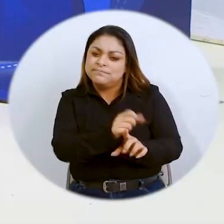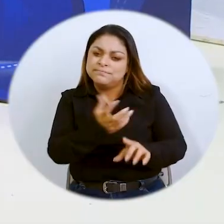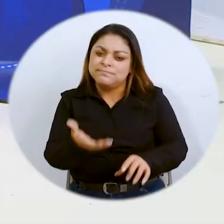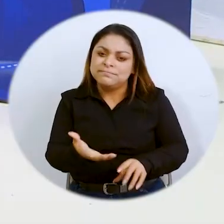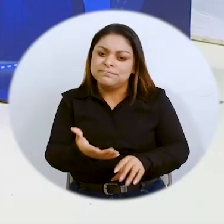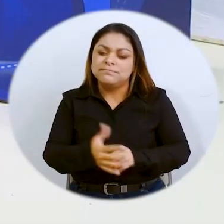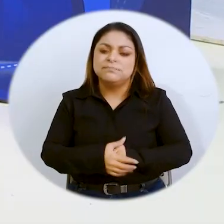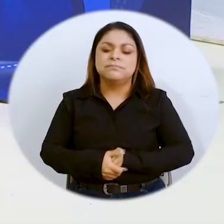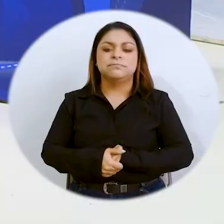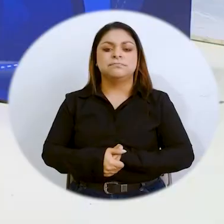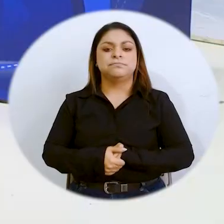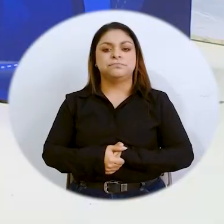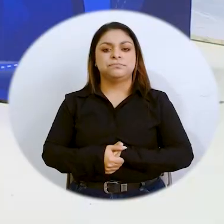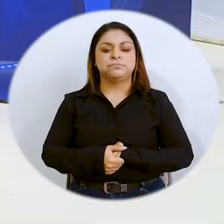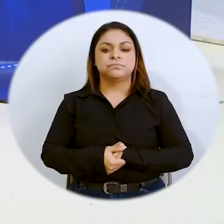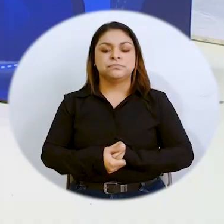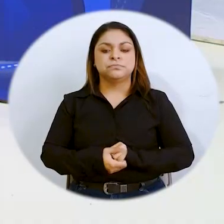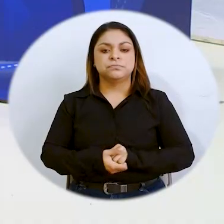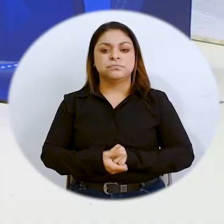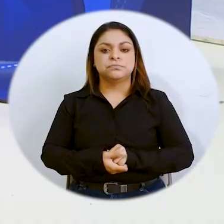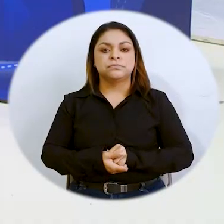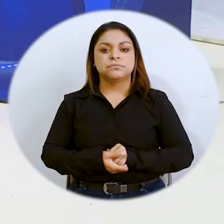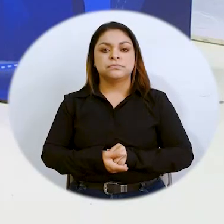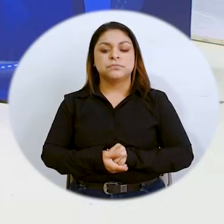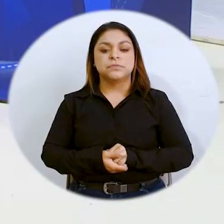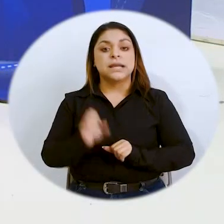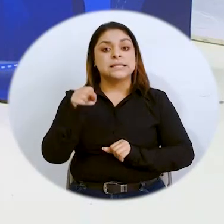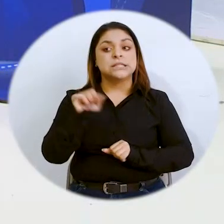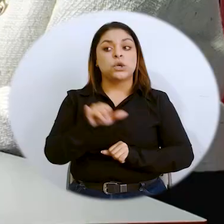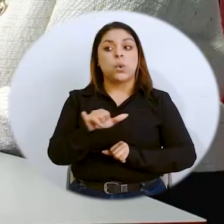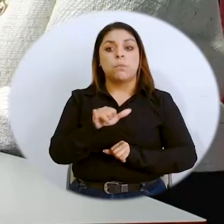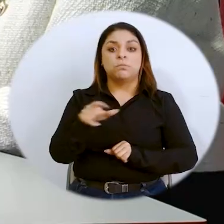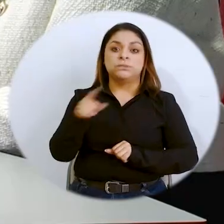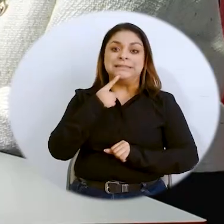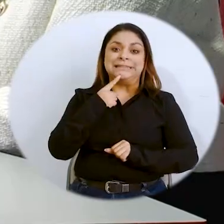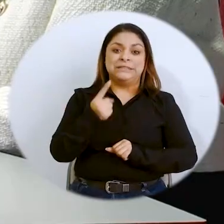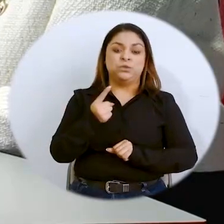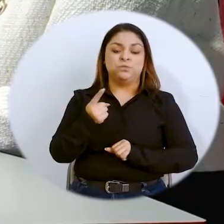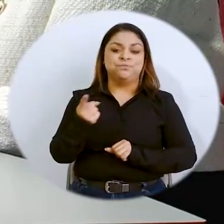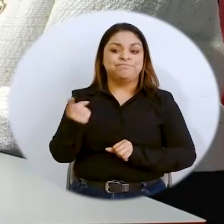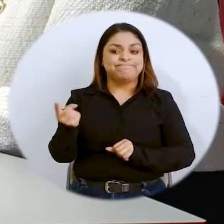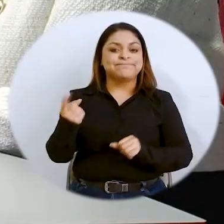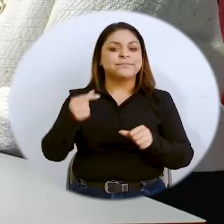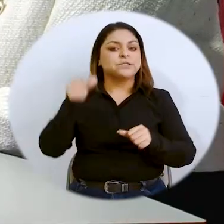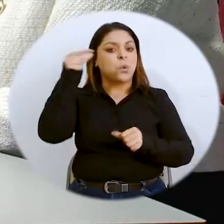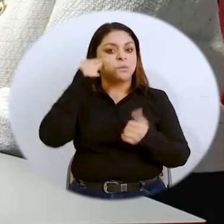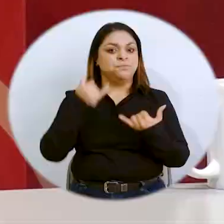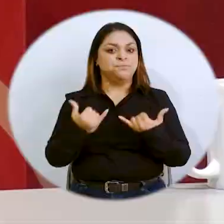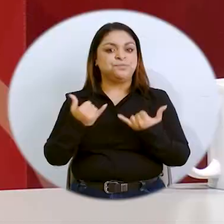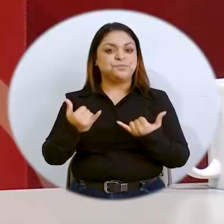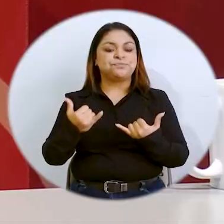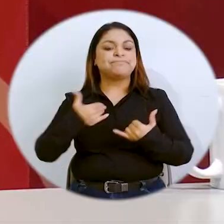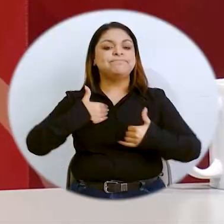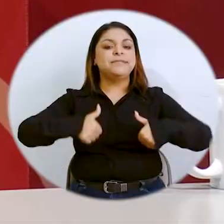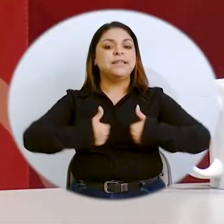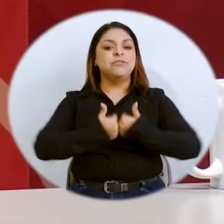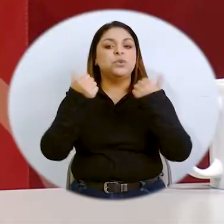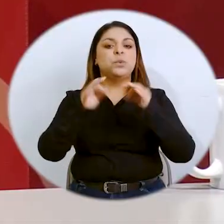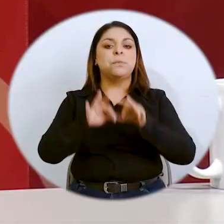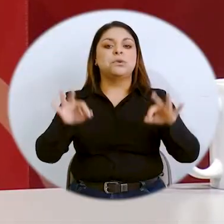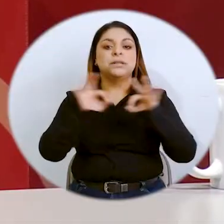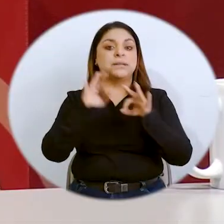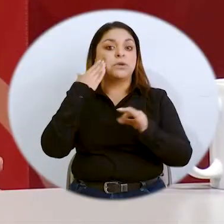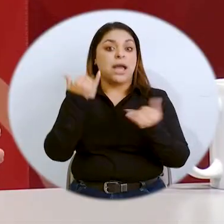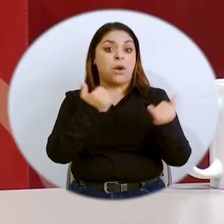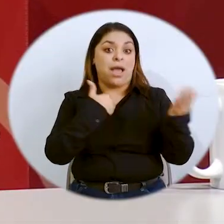exactamente. Y como decía Natalia, bueno, y al inicio, el gobierno tiene un reto muy importante,